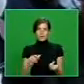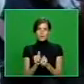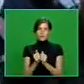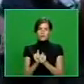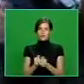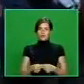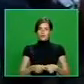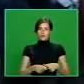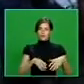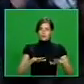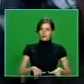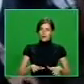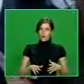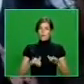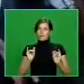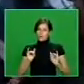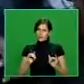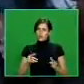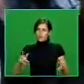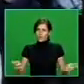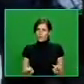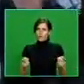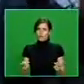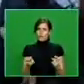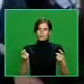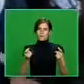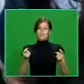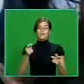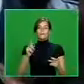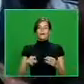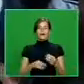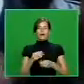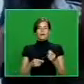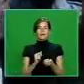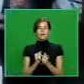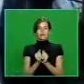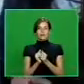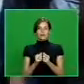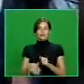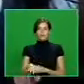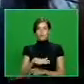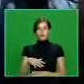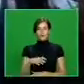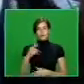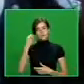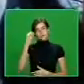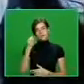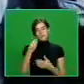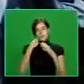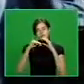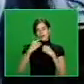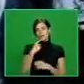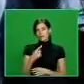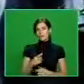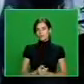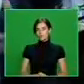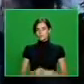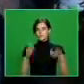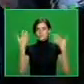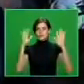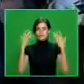retirados para que ellos mismos sean los promotores y los que llen el deporte suctores pienso que es un mensaje que le estoy